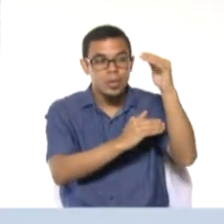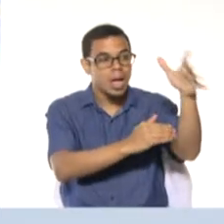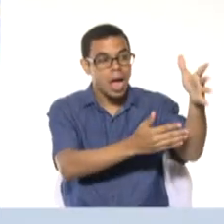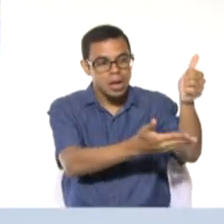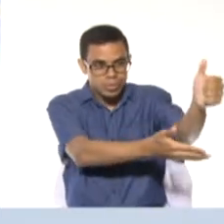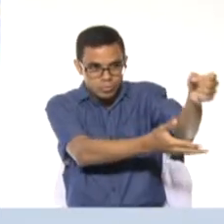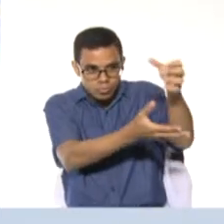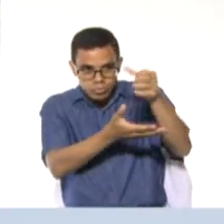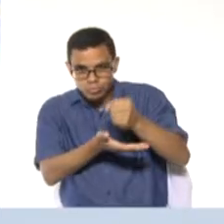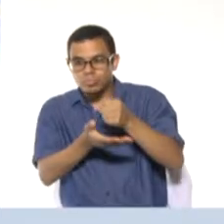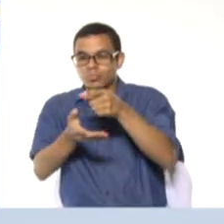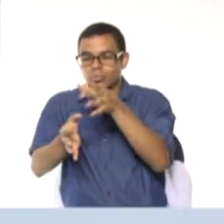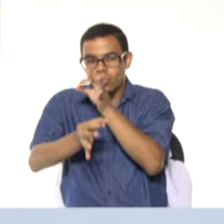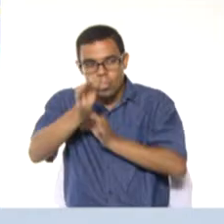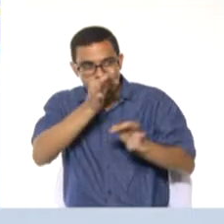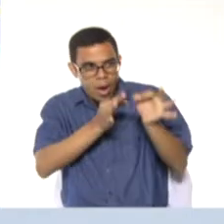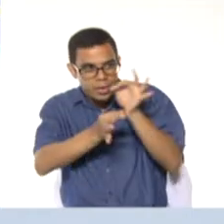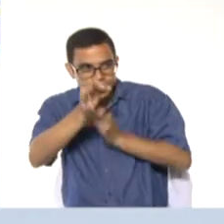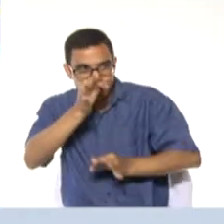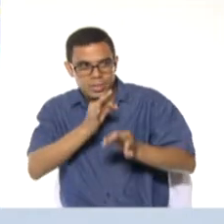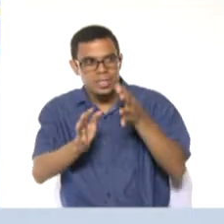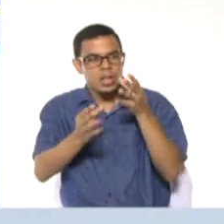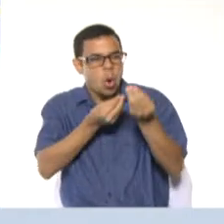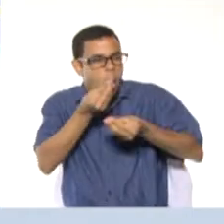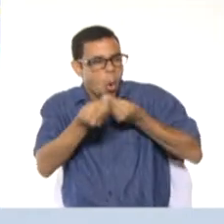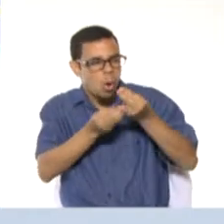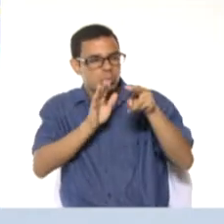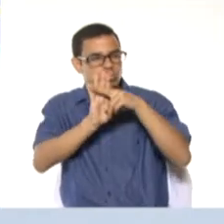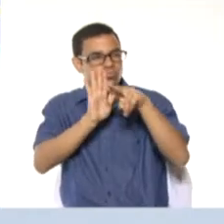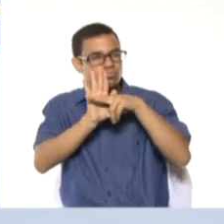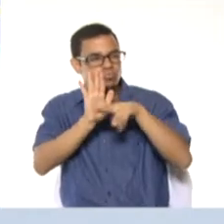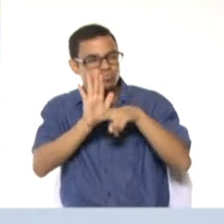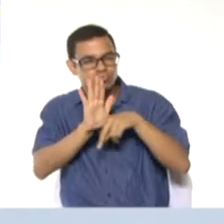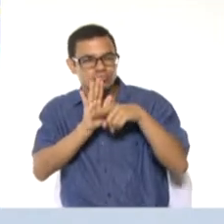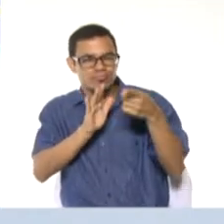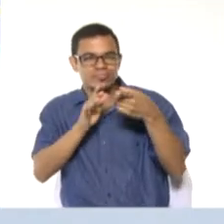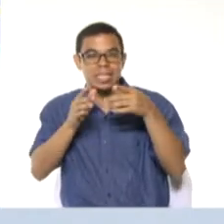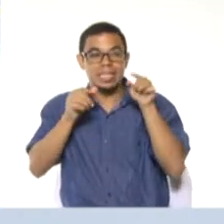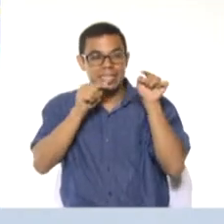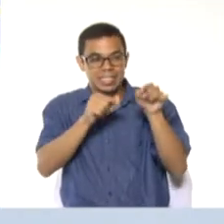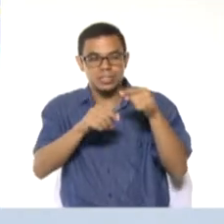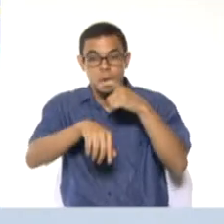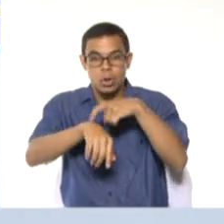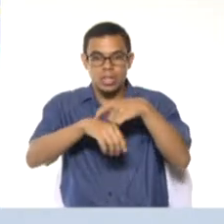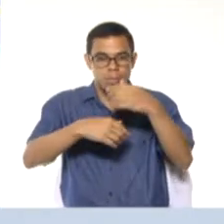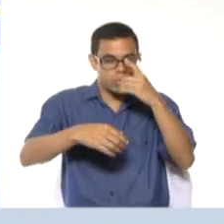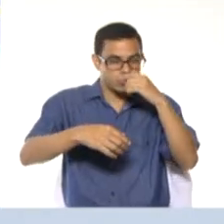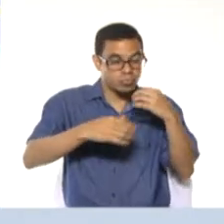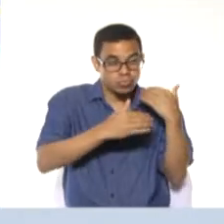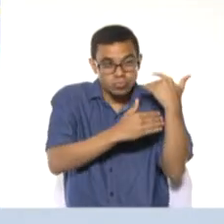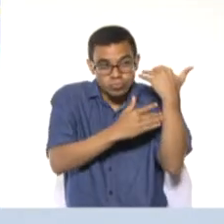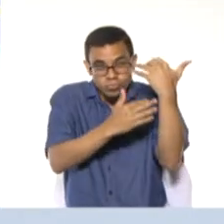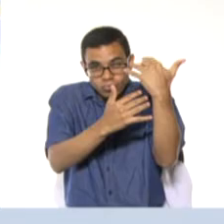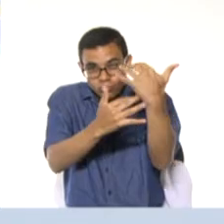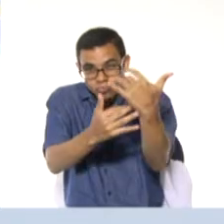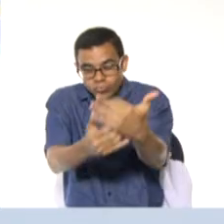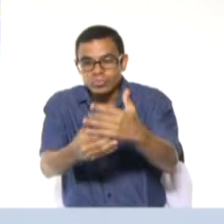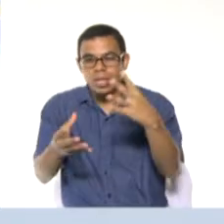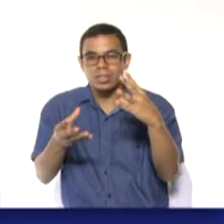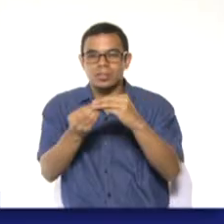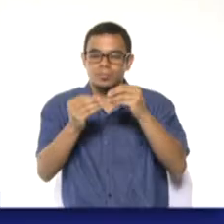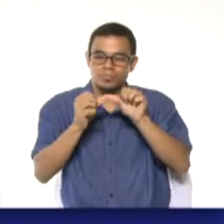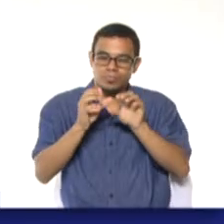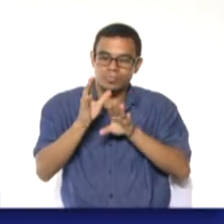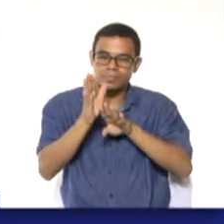doñitas, madres que han desarrollado recetas ancestrales y que deben mantenerse en el tiempo, y qué mejor manera que a través de nuestros talleres de educación